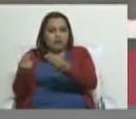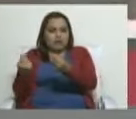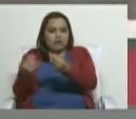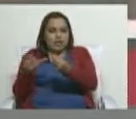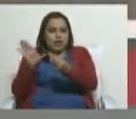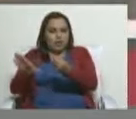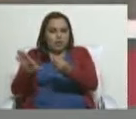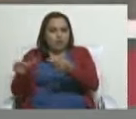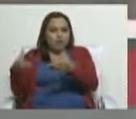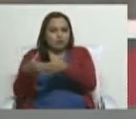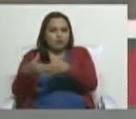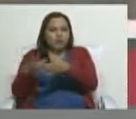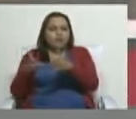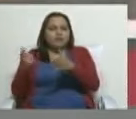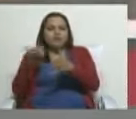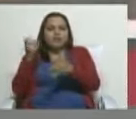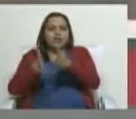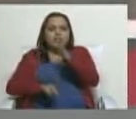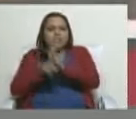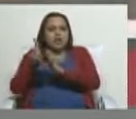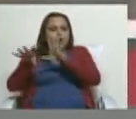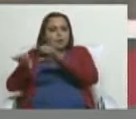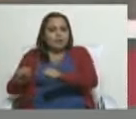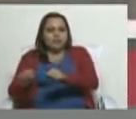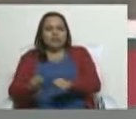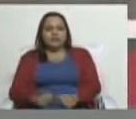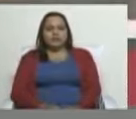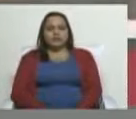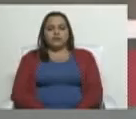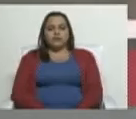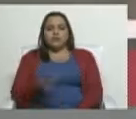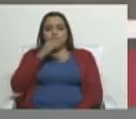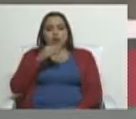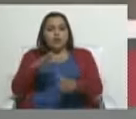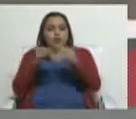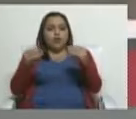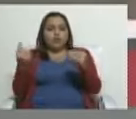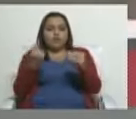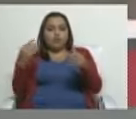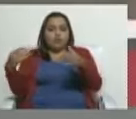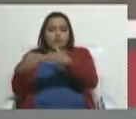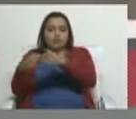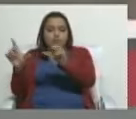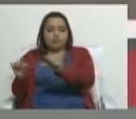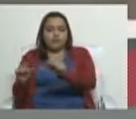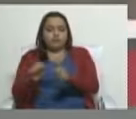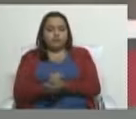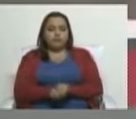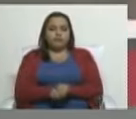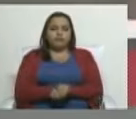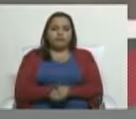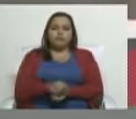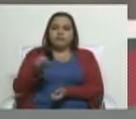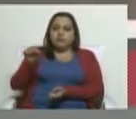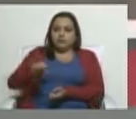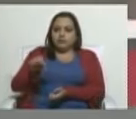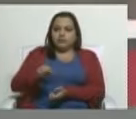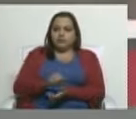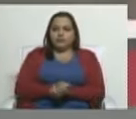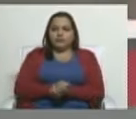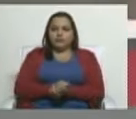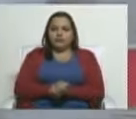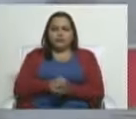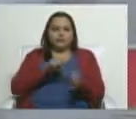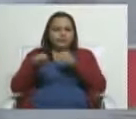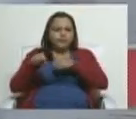que busca el desarrollo económico fascista y capitalista, no es para todos, es para una minoría. Fíjate, el neofascismo en un momento se movió en lo que